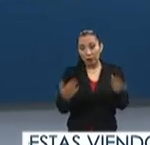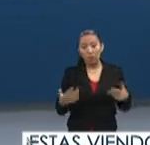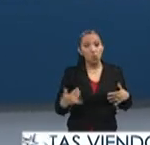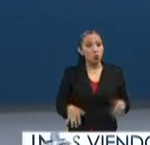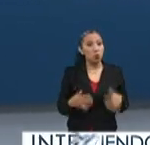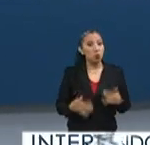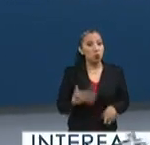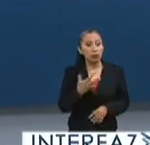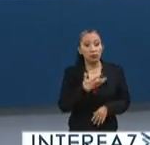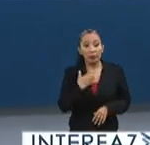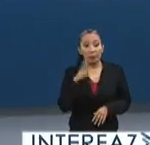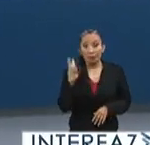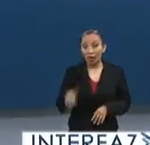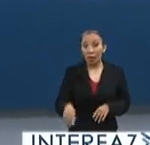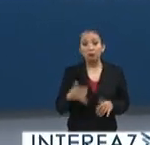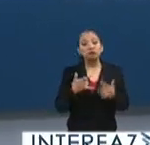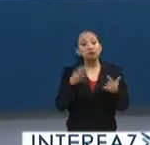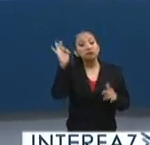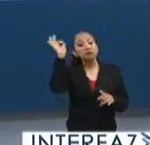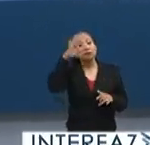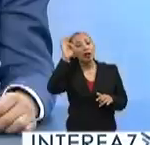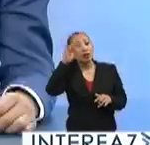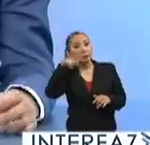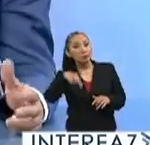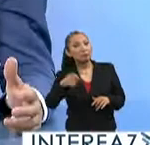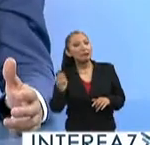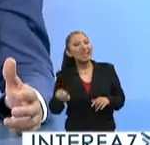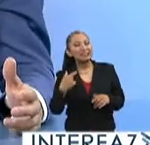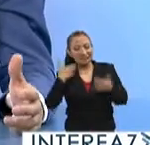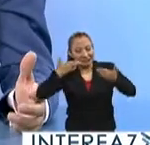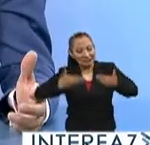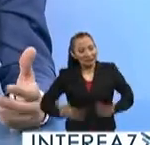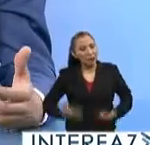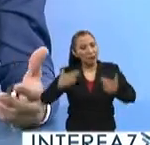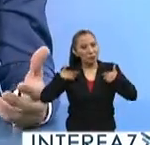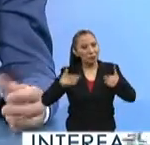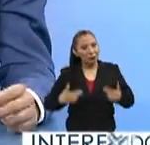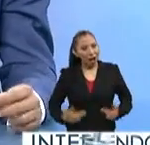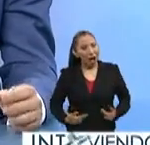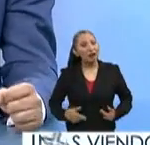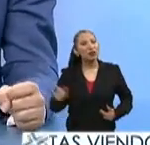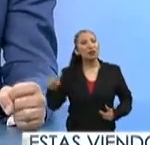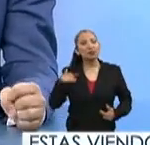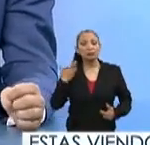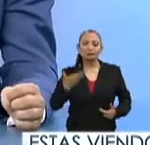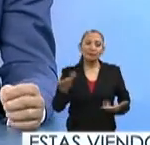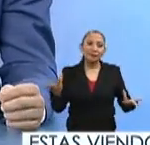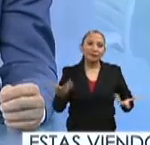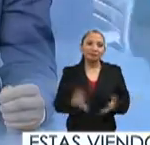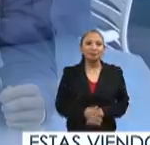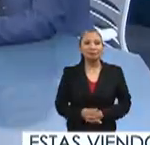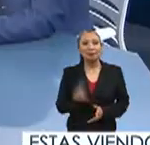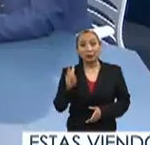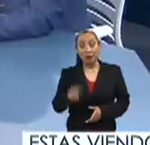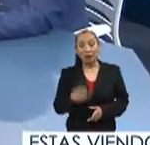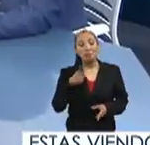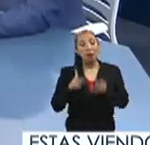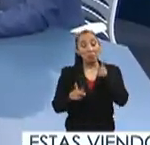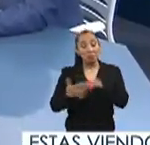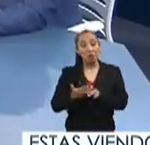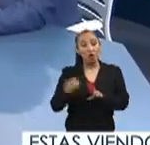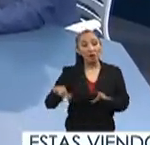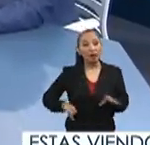pues tiene gran referencia filosófica sobre lo que somos como seres humanos y nuestros comportamientos. Así es, Omar, una